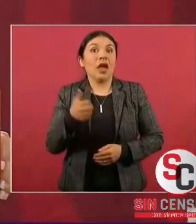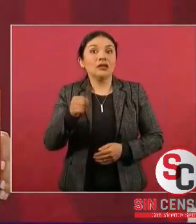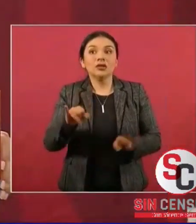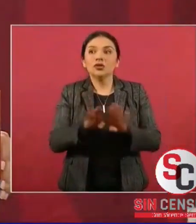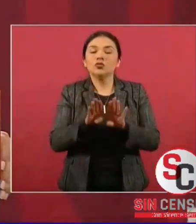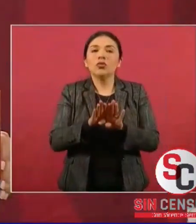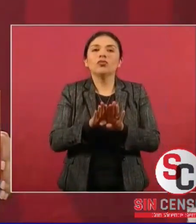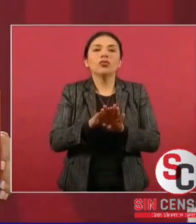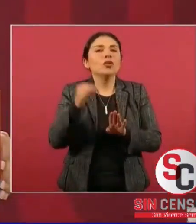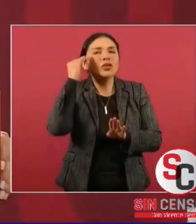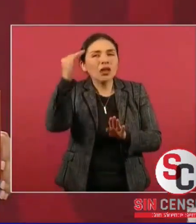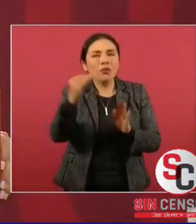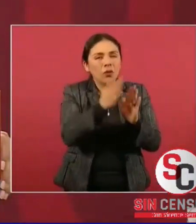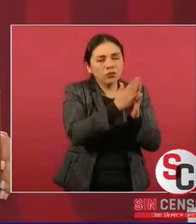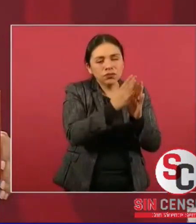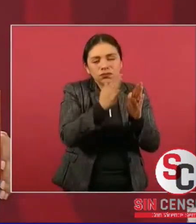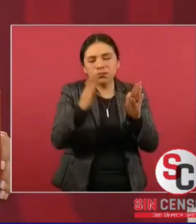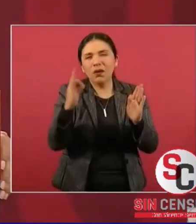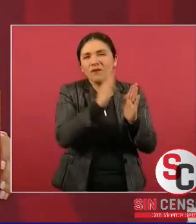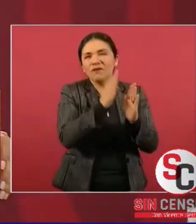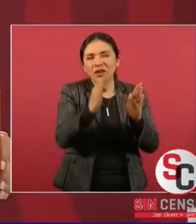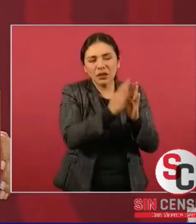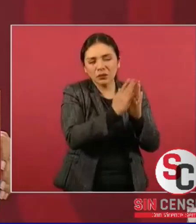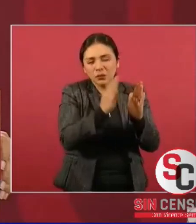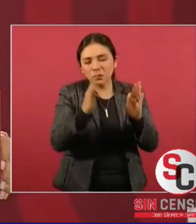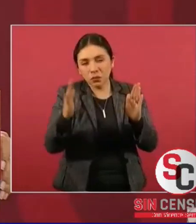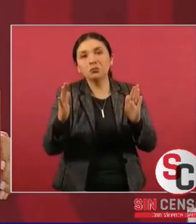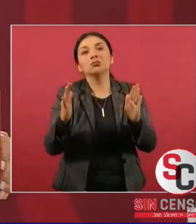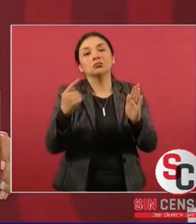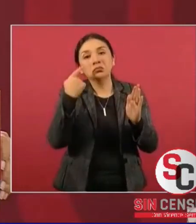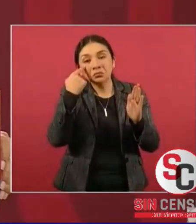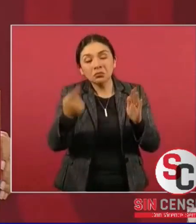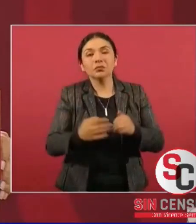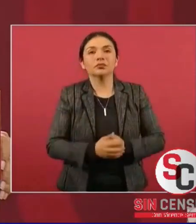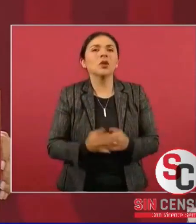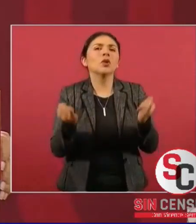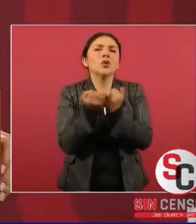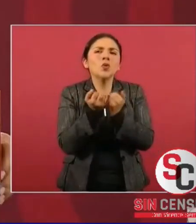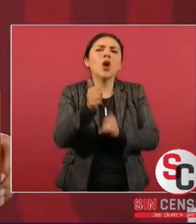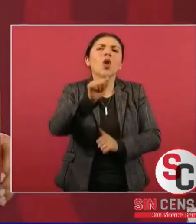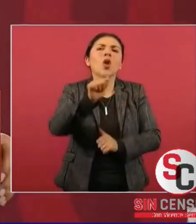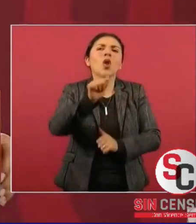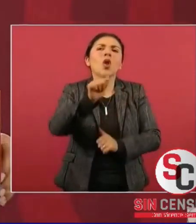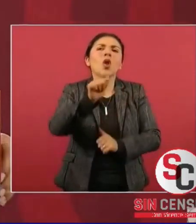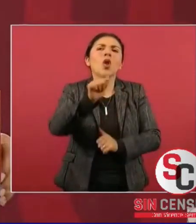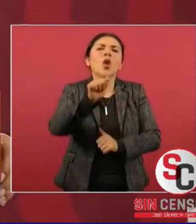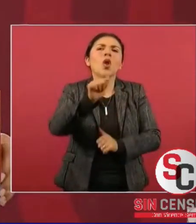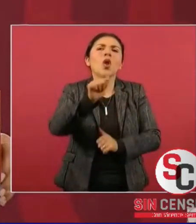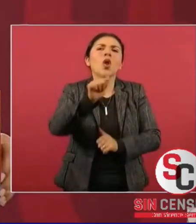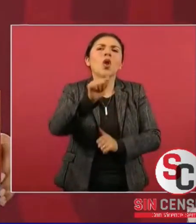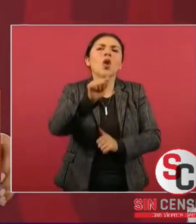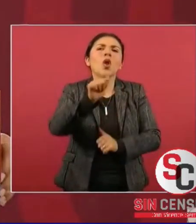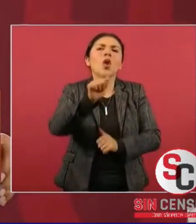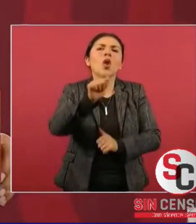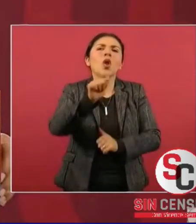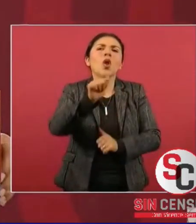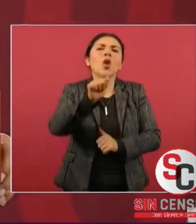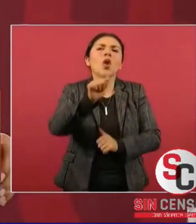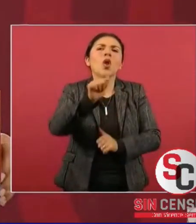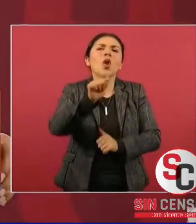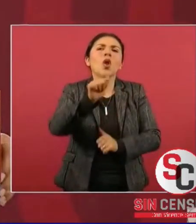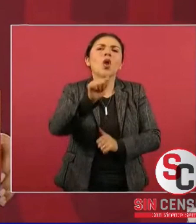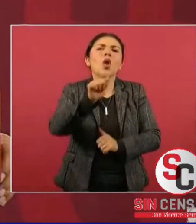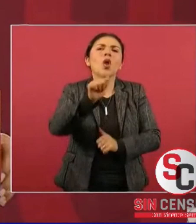tiene Alejandro Gertz Manero. Hoy, la Fiscalía General de la República notifica que se reabre la